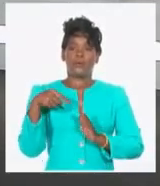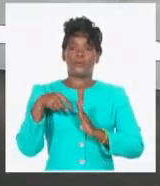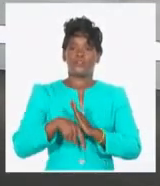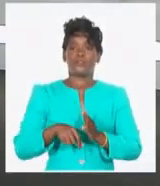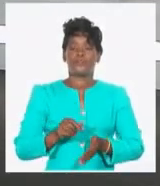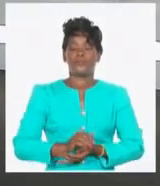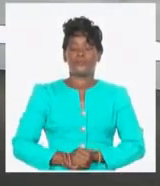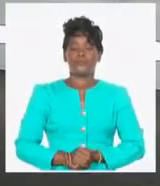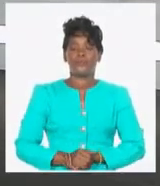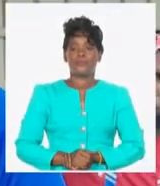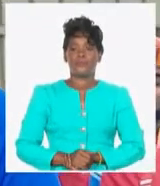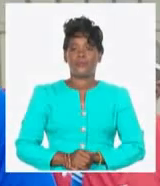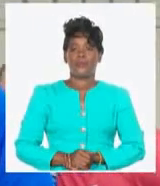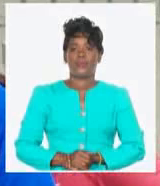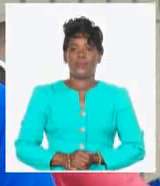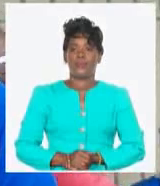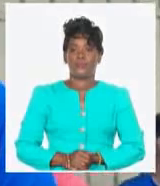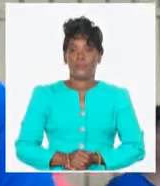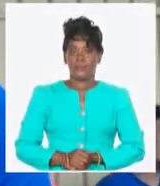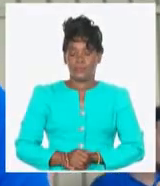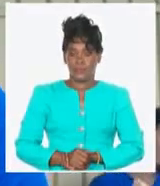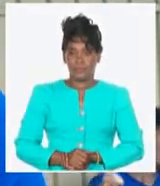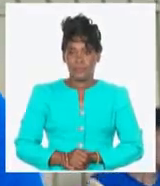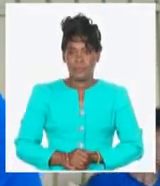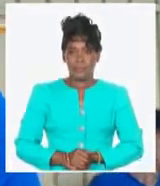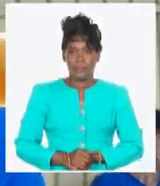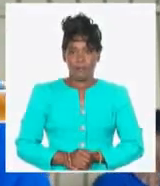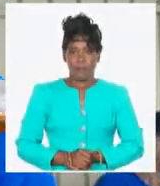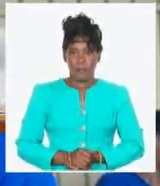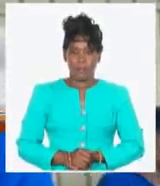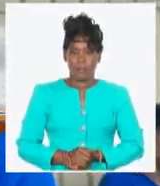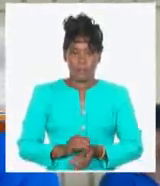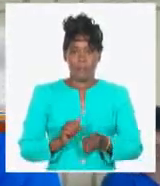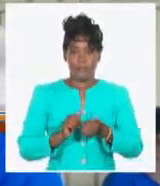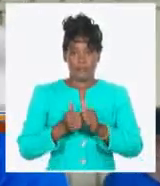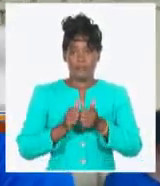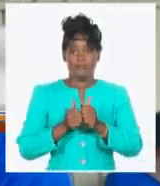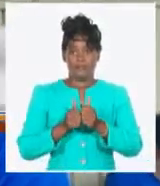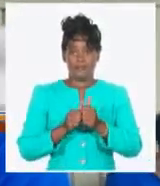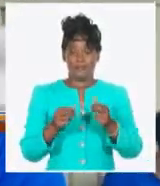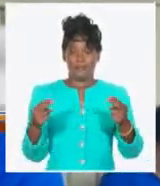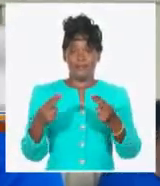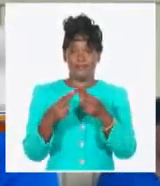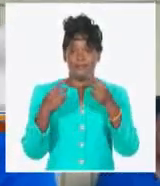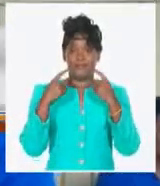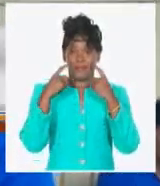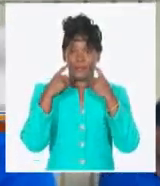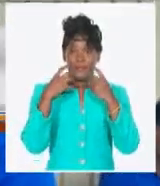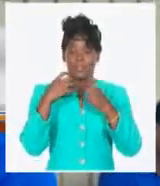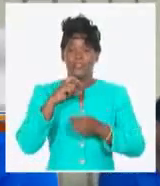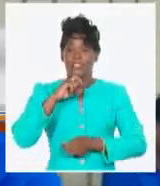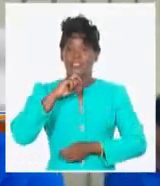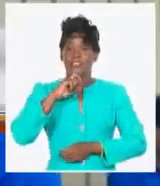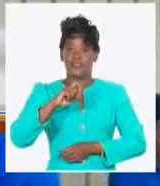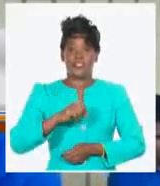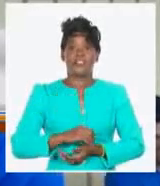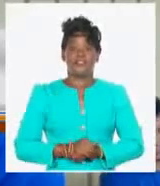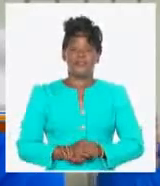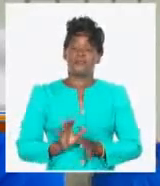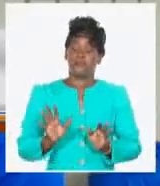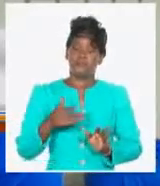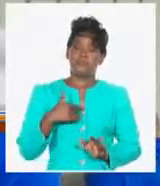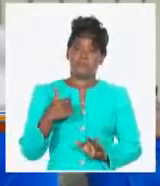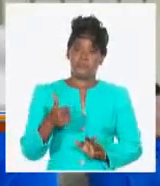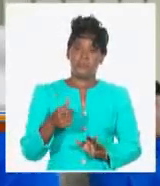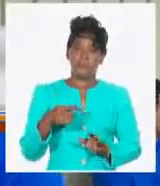los protagonistas. Sí, fue un partido difícil desde los primeros innings. Gracias a Dios nuestro abridor pudo hacer excelente trabajo, los relevos